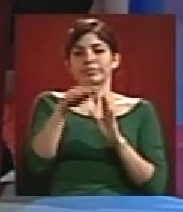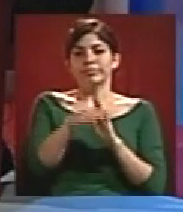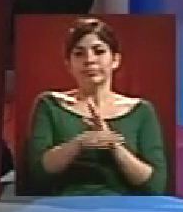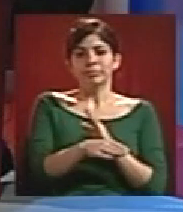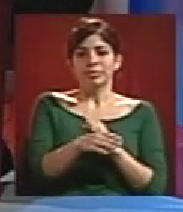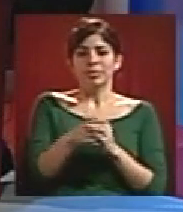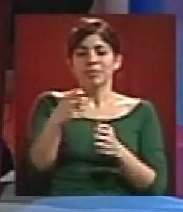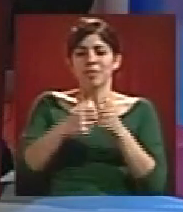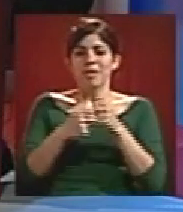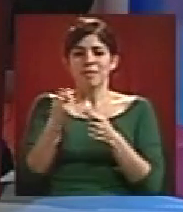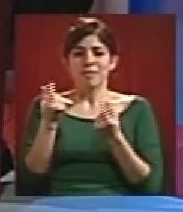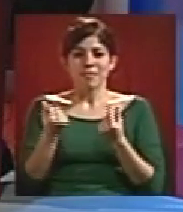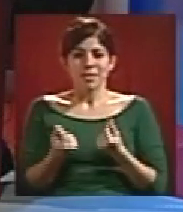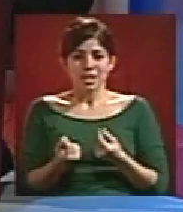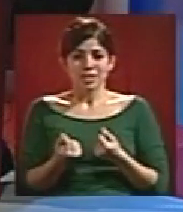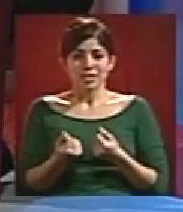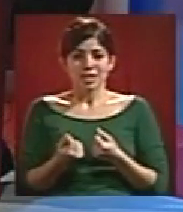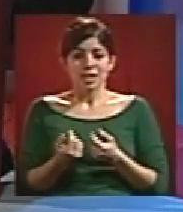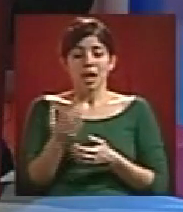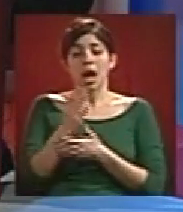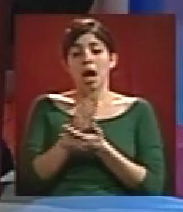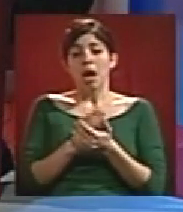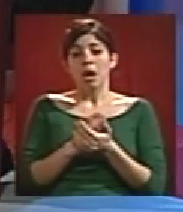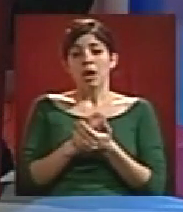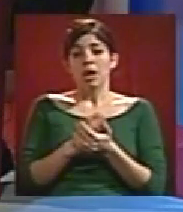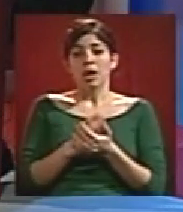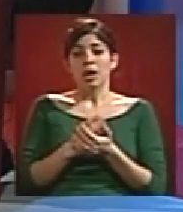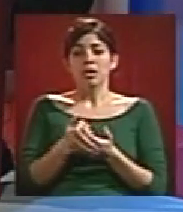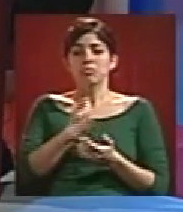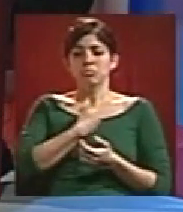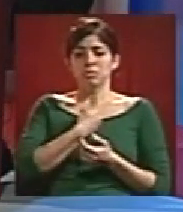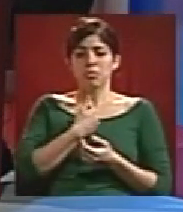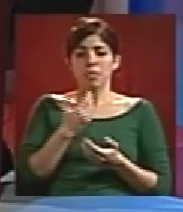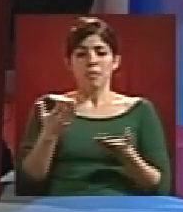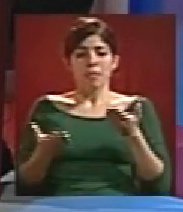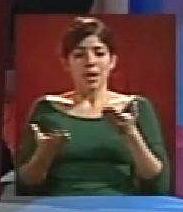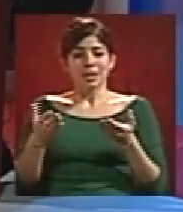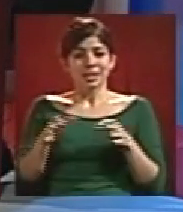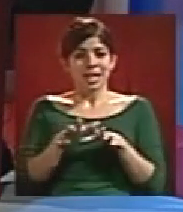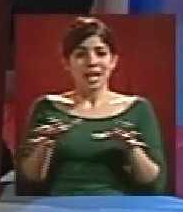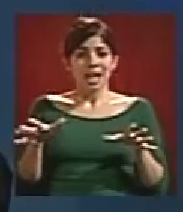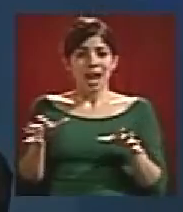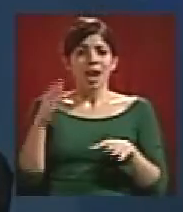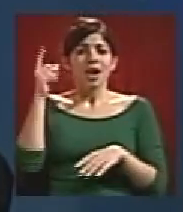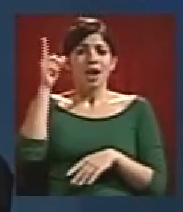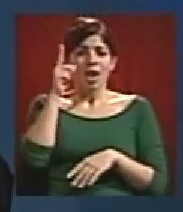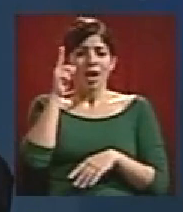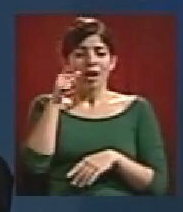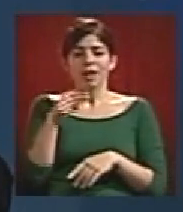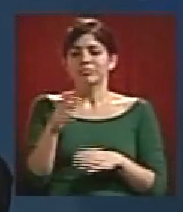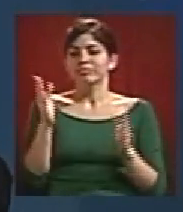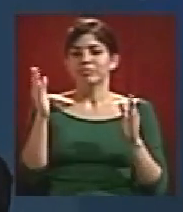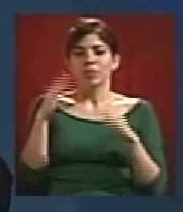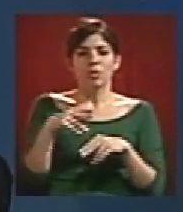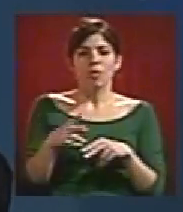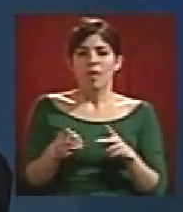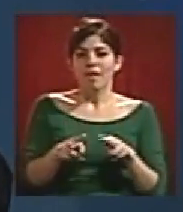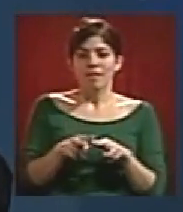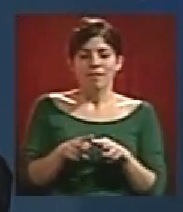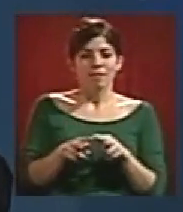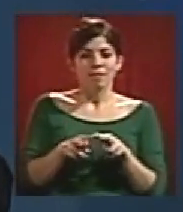sistema financiero, y ahí, aunque usted tenga los balances generales más sólidos, ahí no vale nada de eso, ¿verdad?